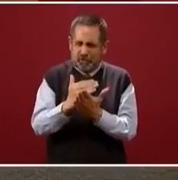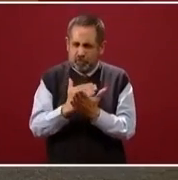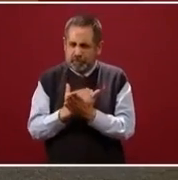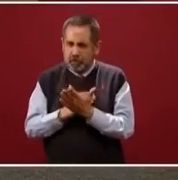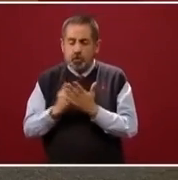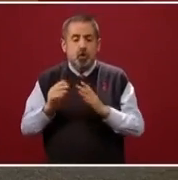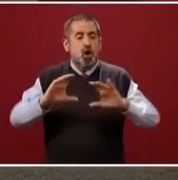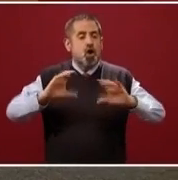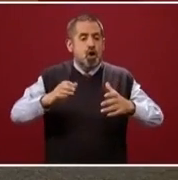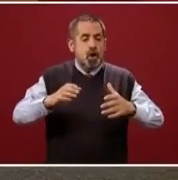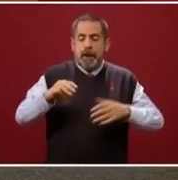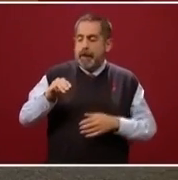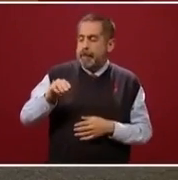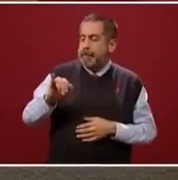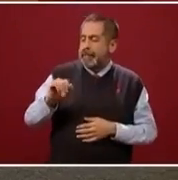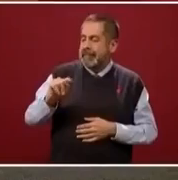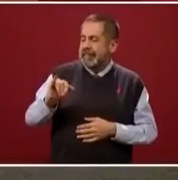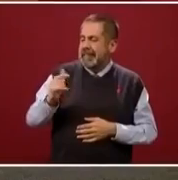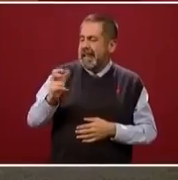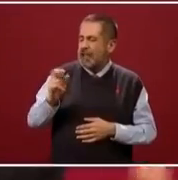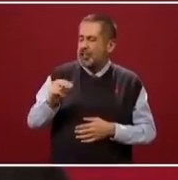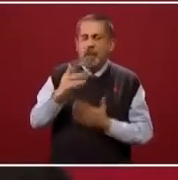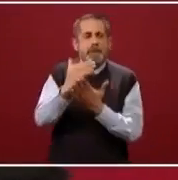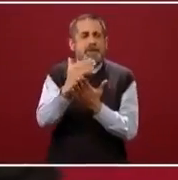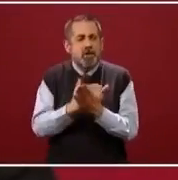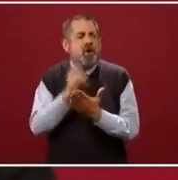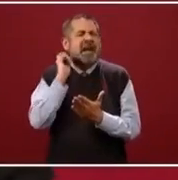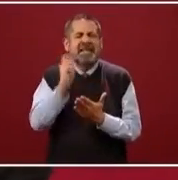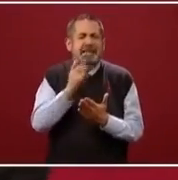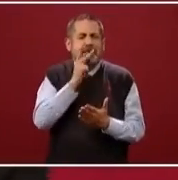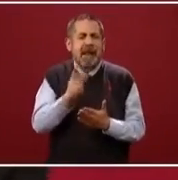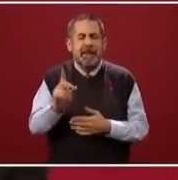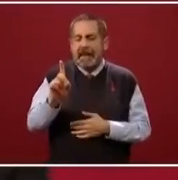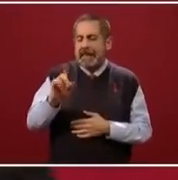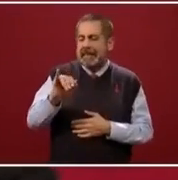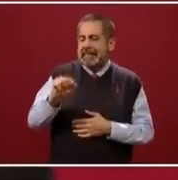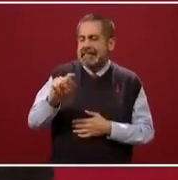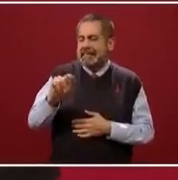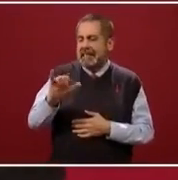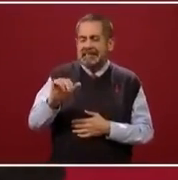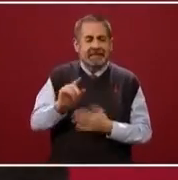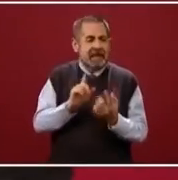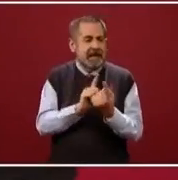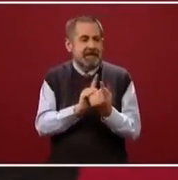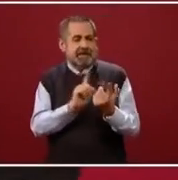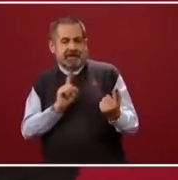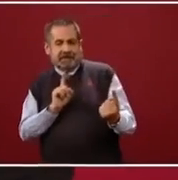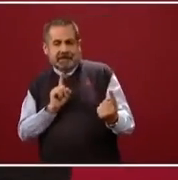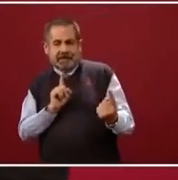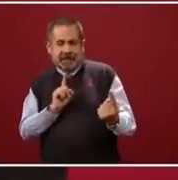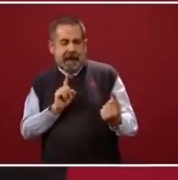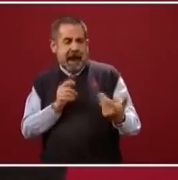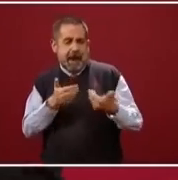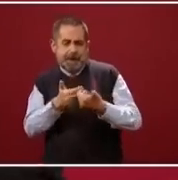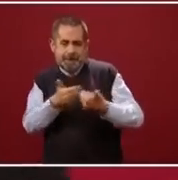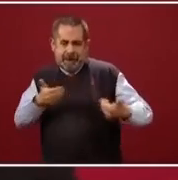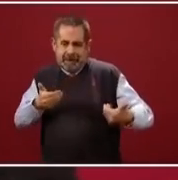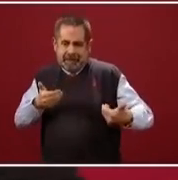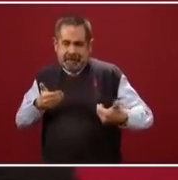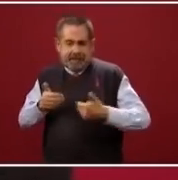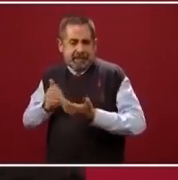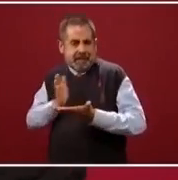de mitigación comunitaria, y es precisamente el distanciamiento social. Recuerden que la transición entre etapa 1